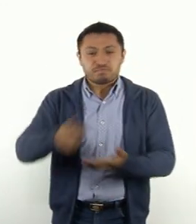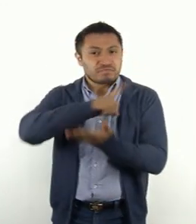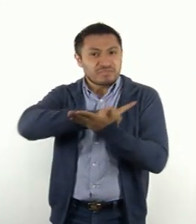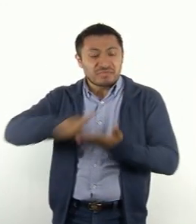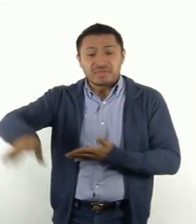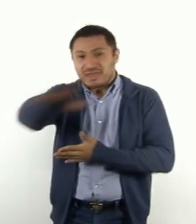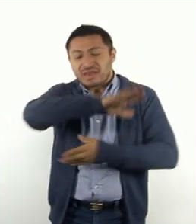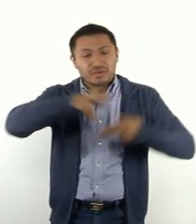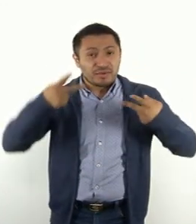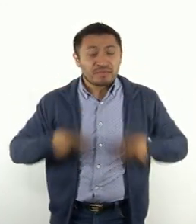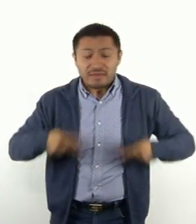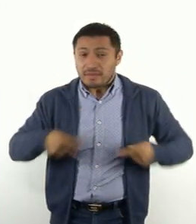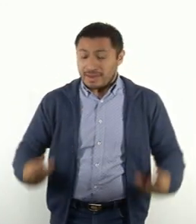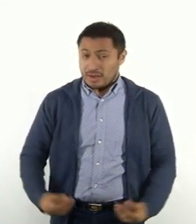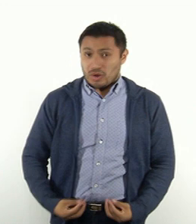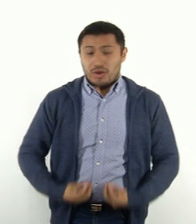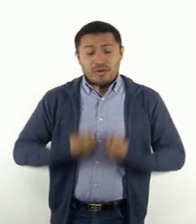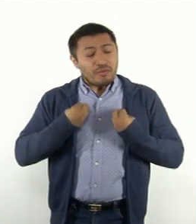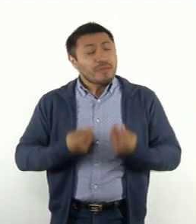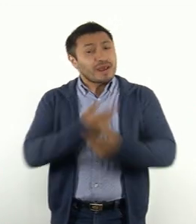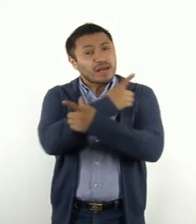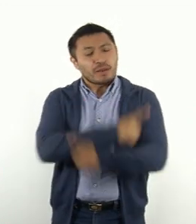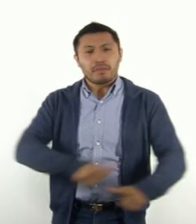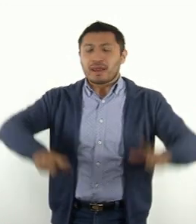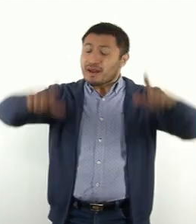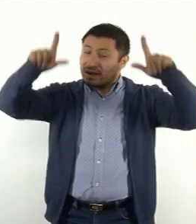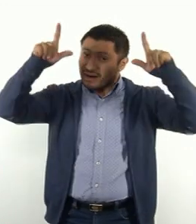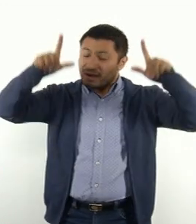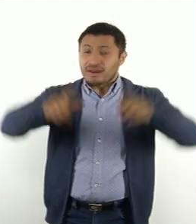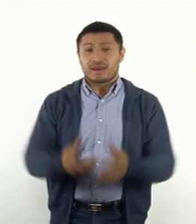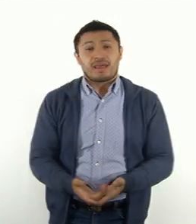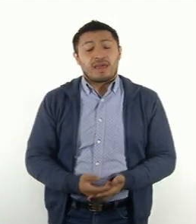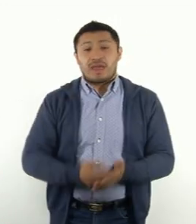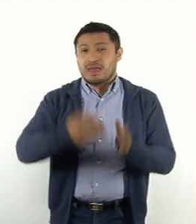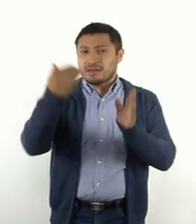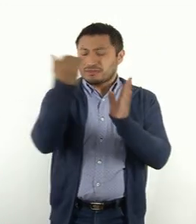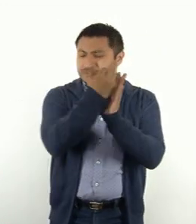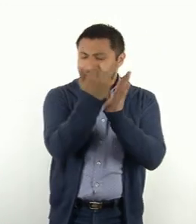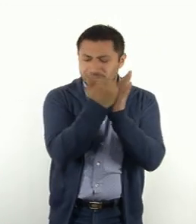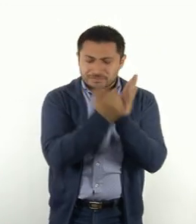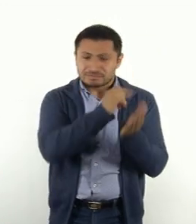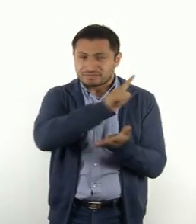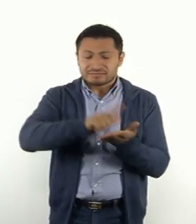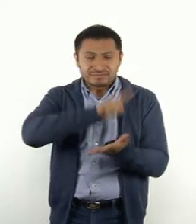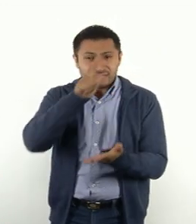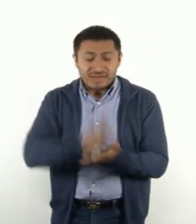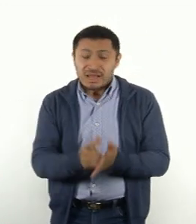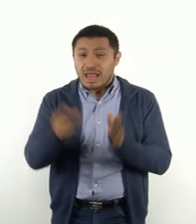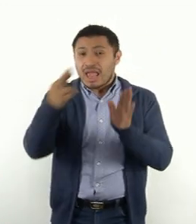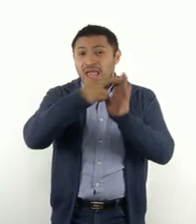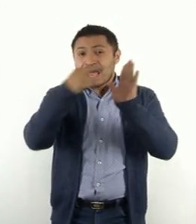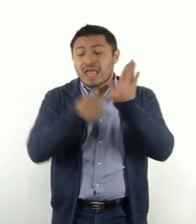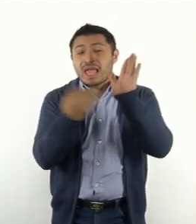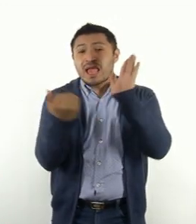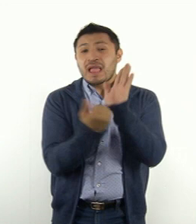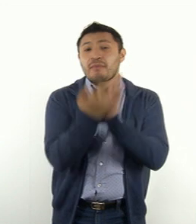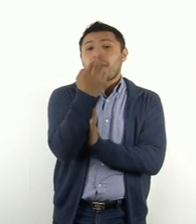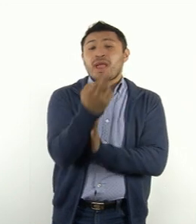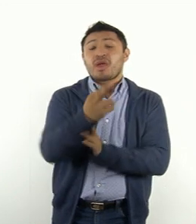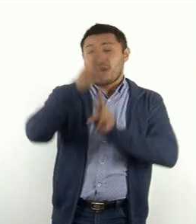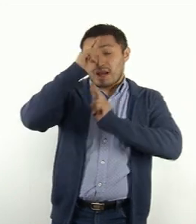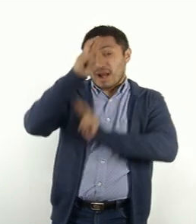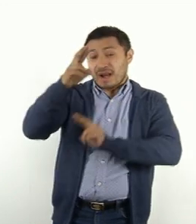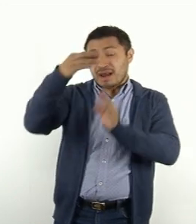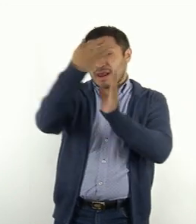la vivencia en libertad, el principio constitucional, la regla de las mayorías y el respeto a las